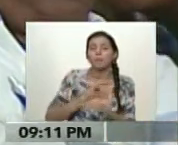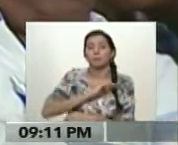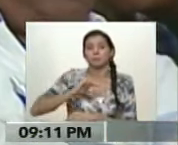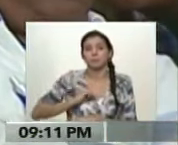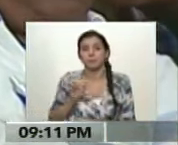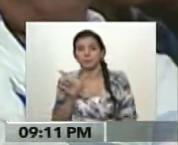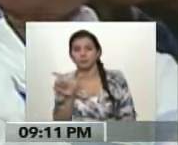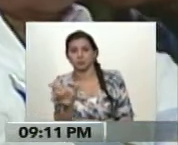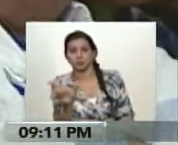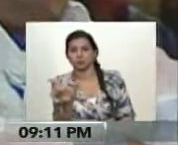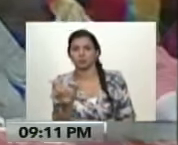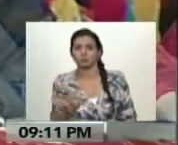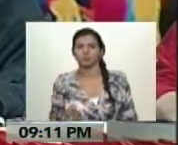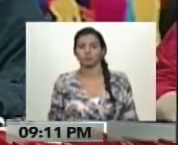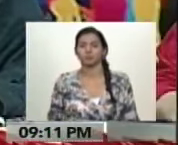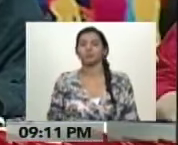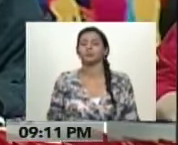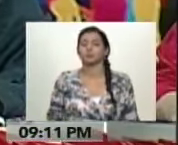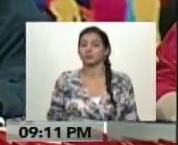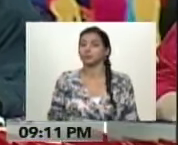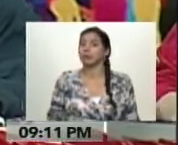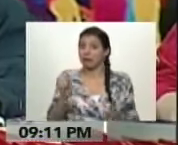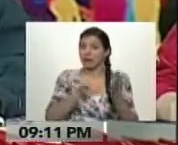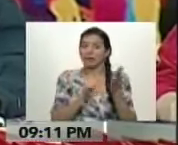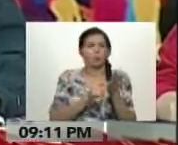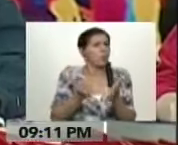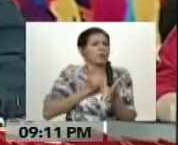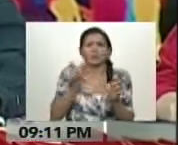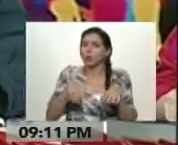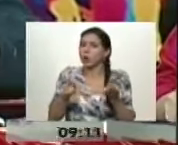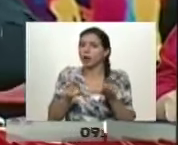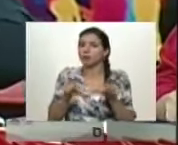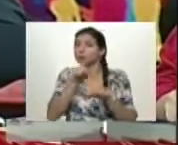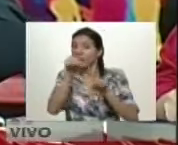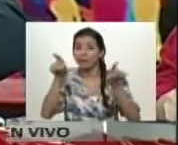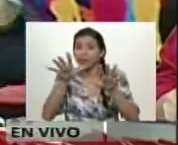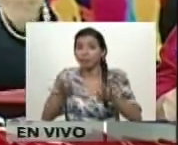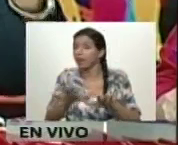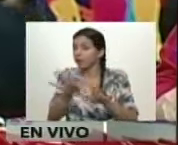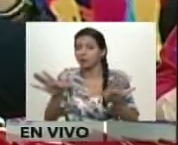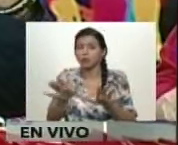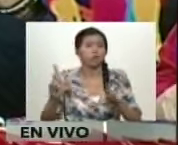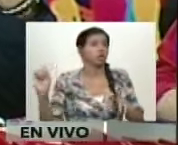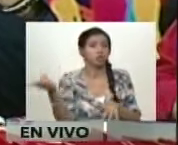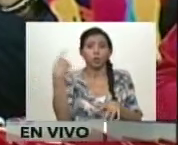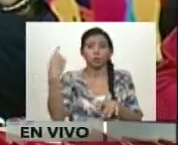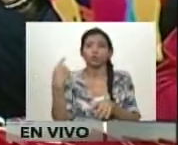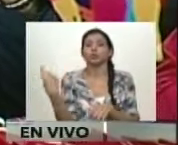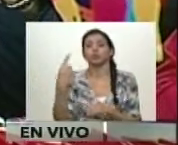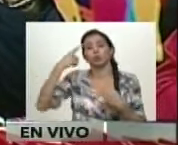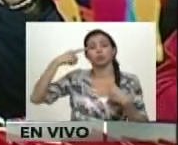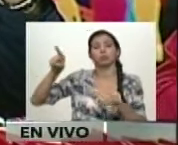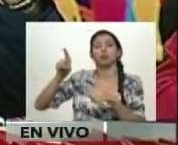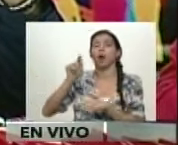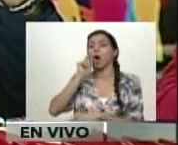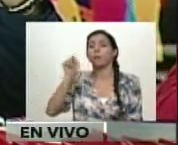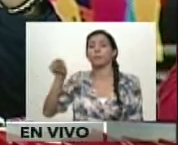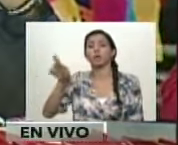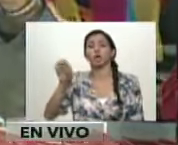Partido Socialista Unido de Venezuela, donde estén. Todos. No es una tarea de Rodrigo solo.